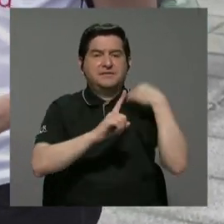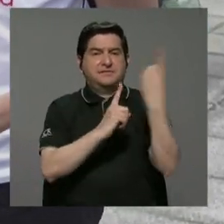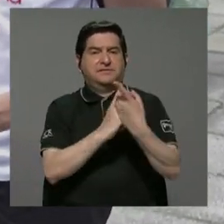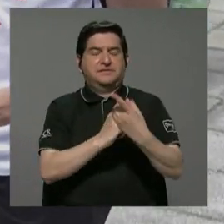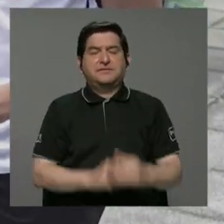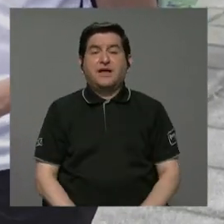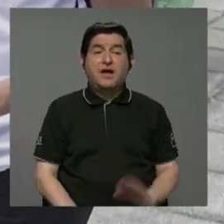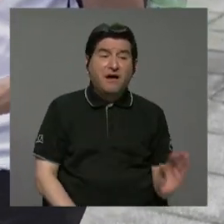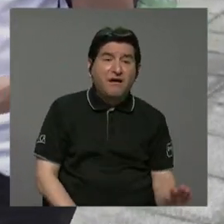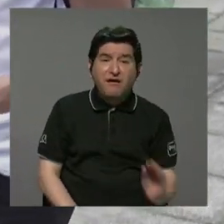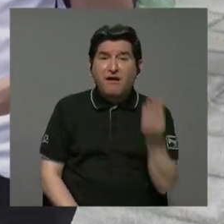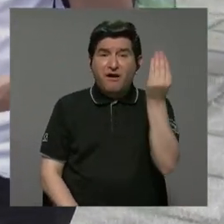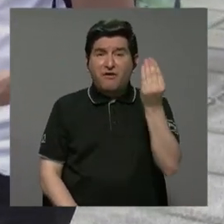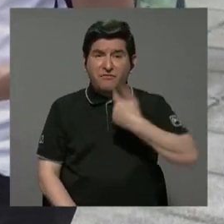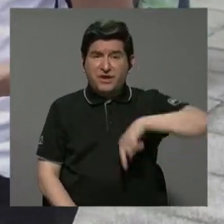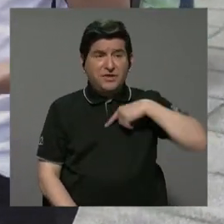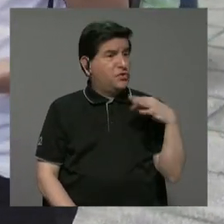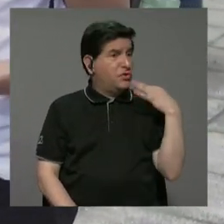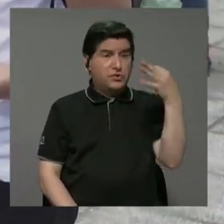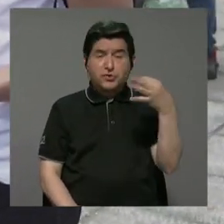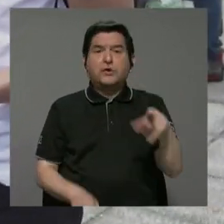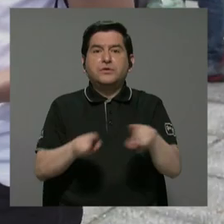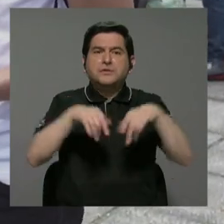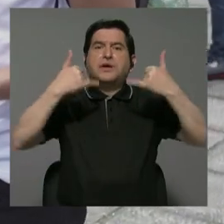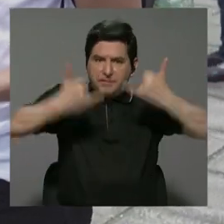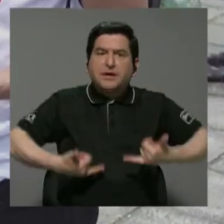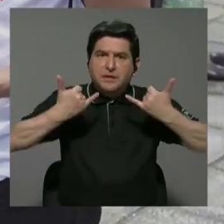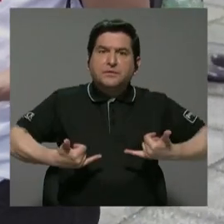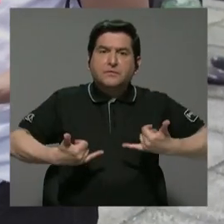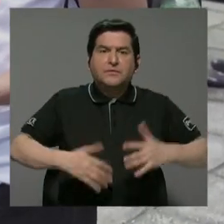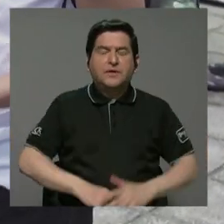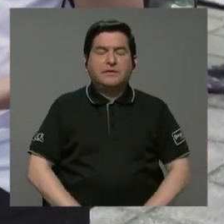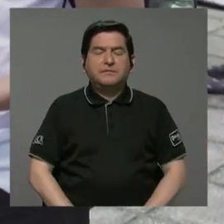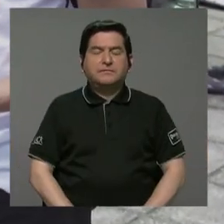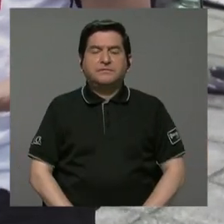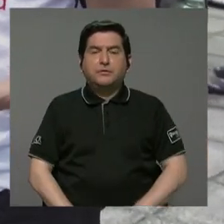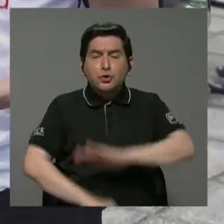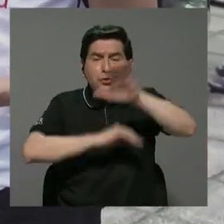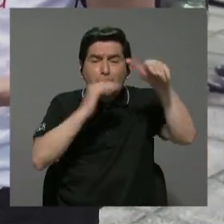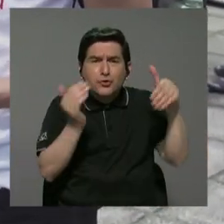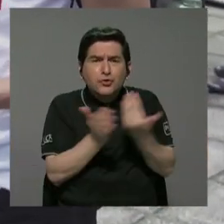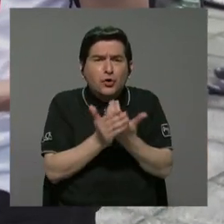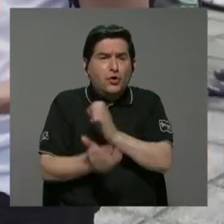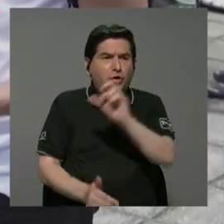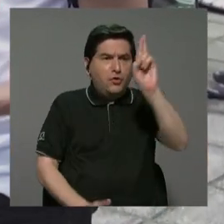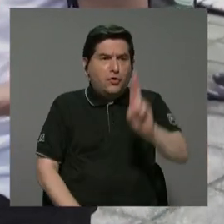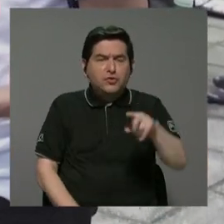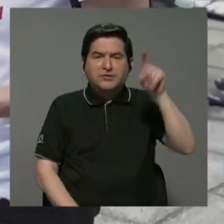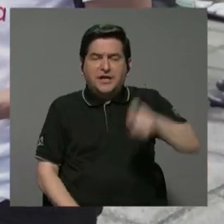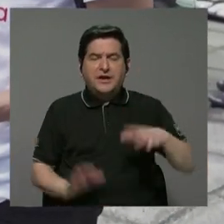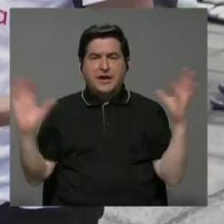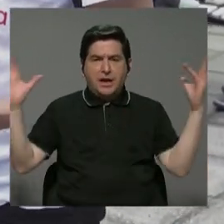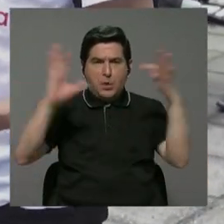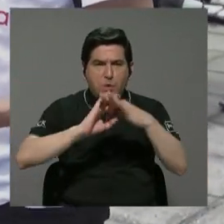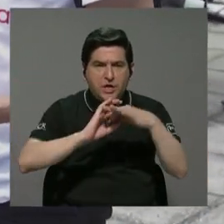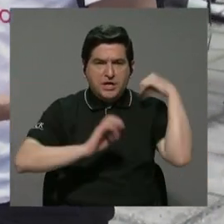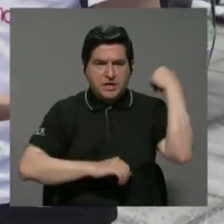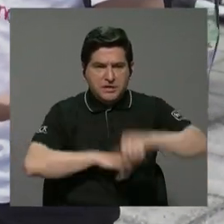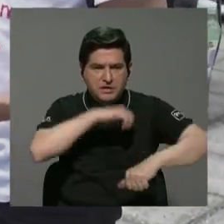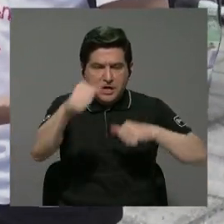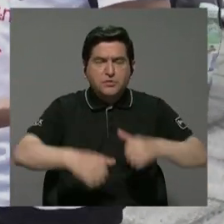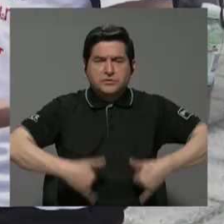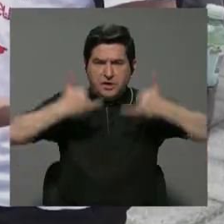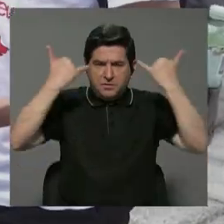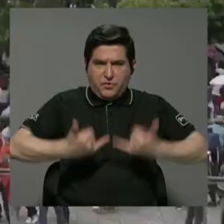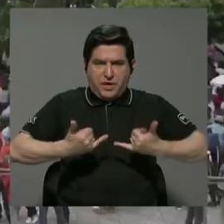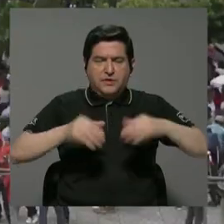y los jóvenes no somos el futuro, también somos el presente. Entonces todos costarricanos tenemos que unir para luchar por el presente,